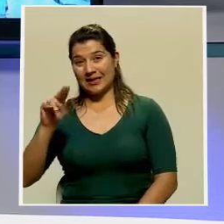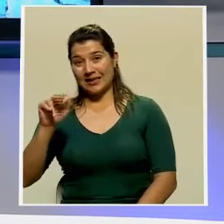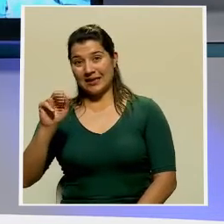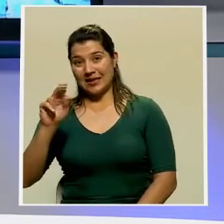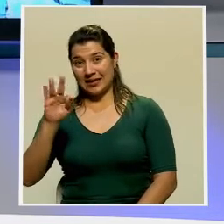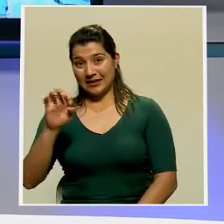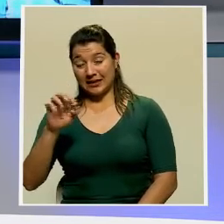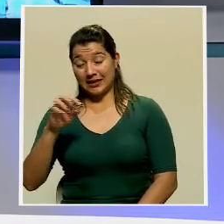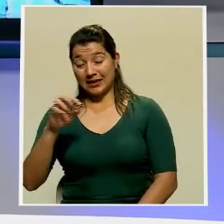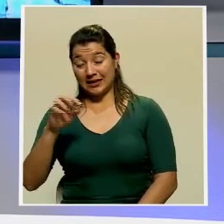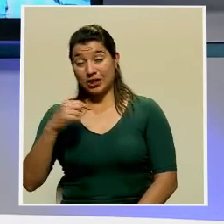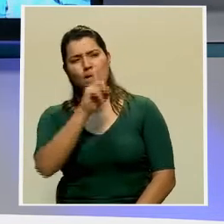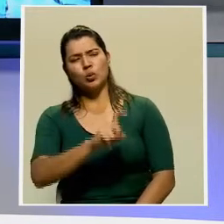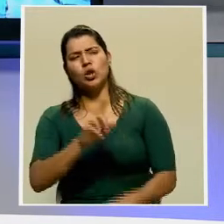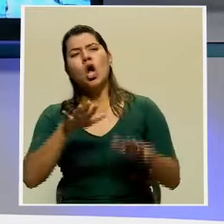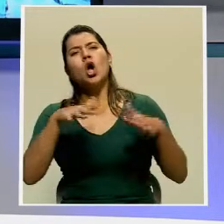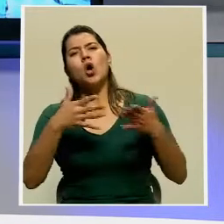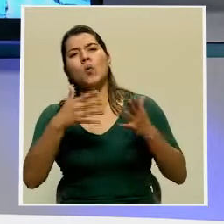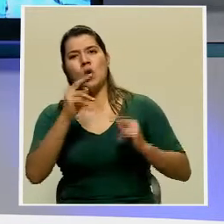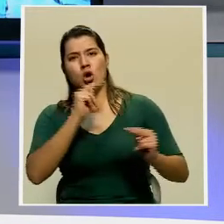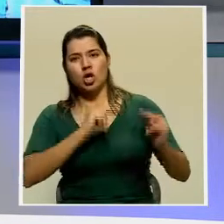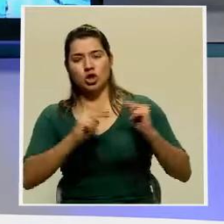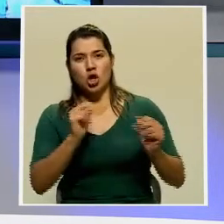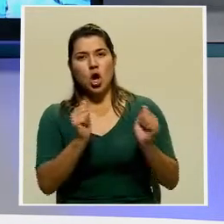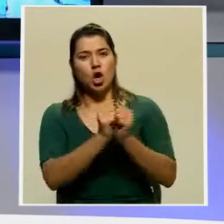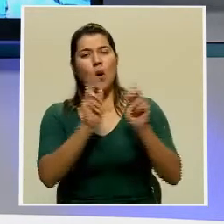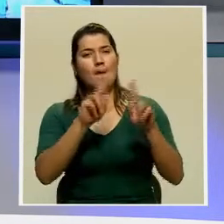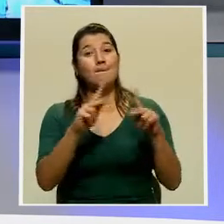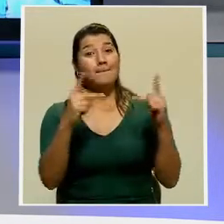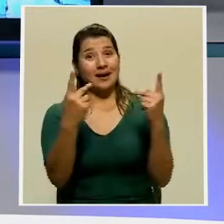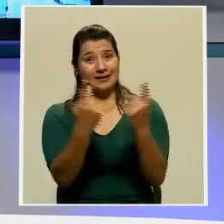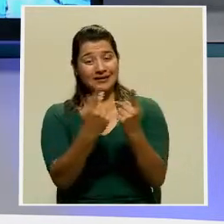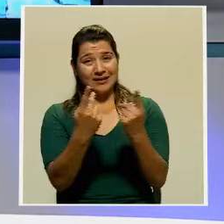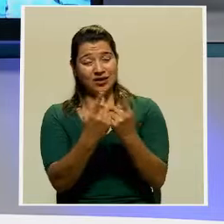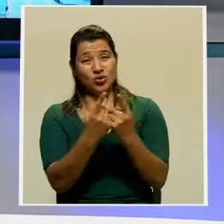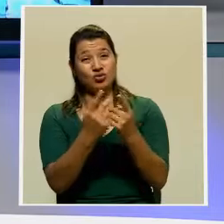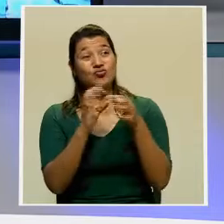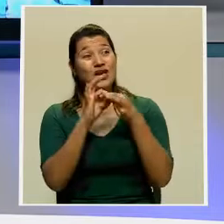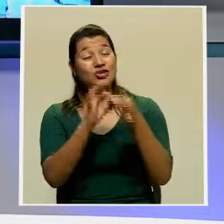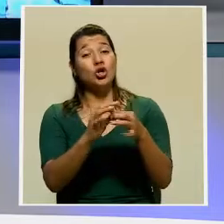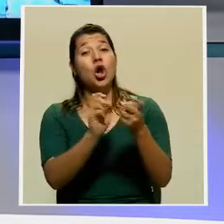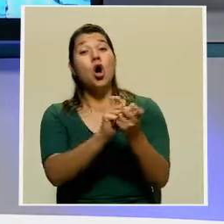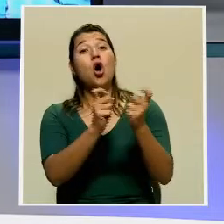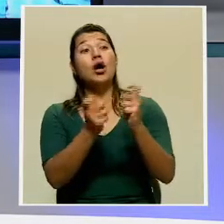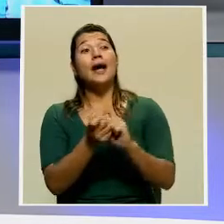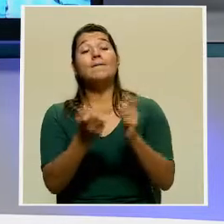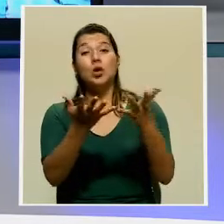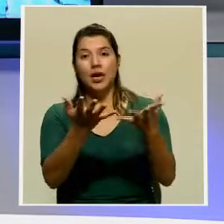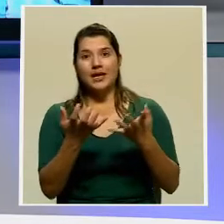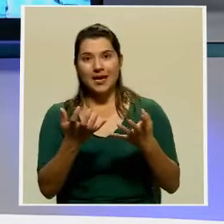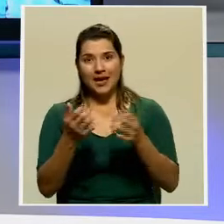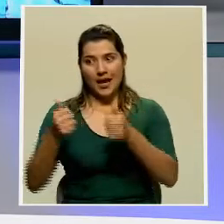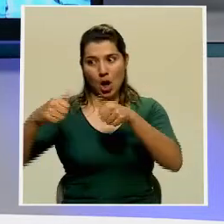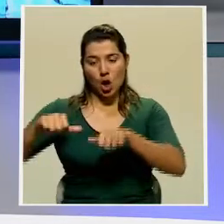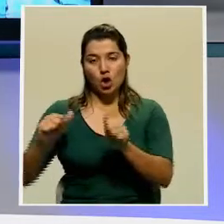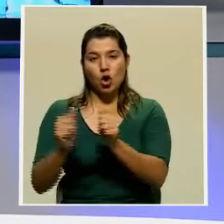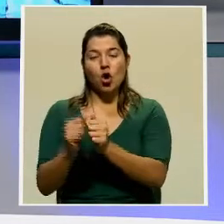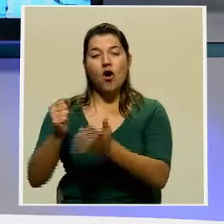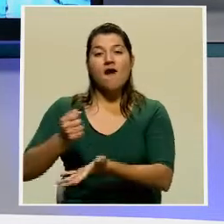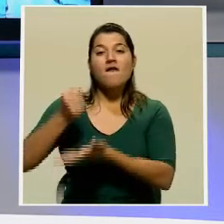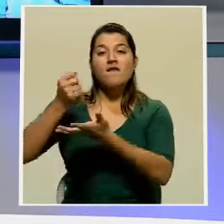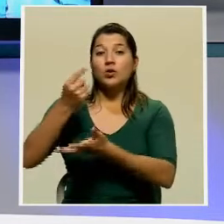cosas, cómo van a negociar con las fracciones de oposición las reformas que se acuerden con el Fondo